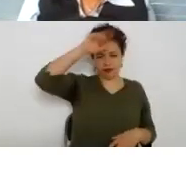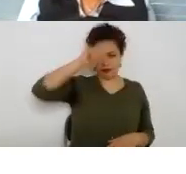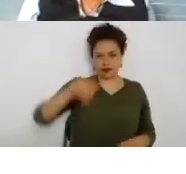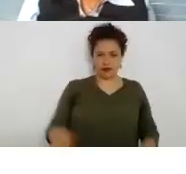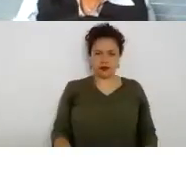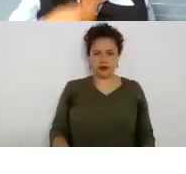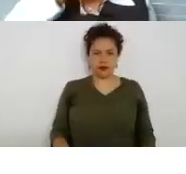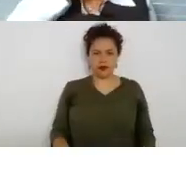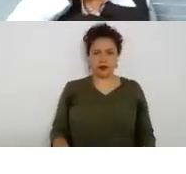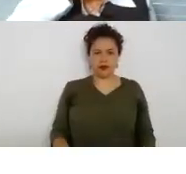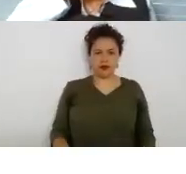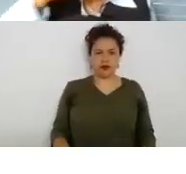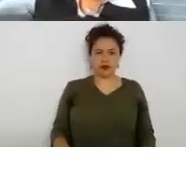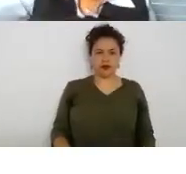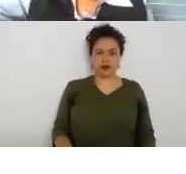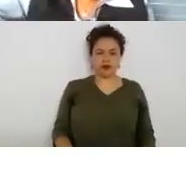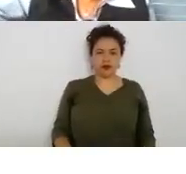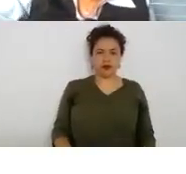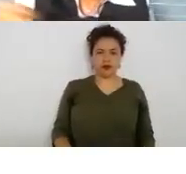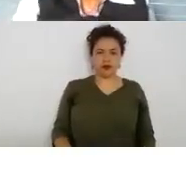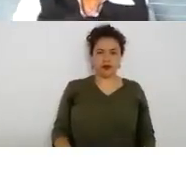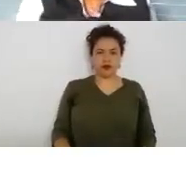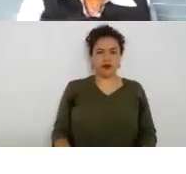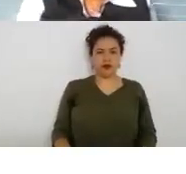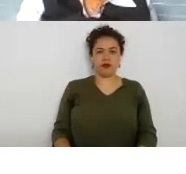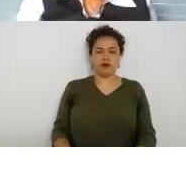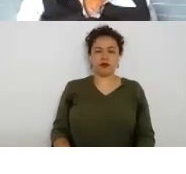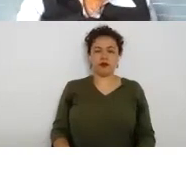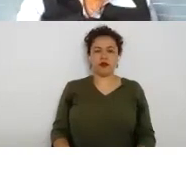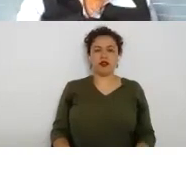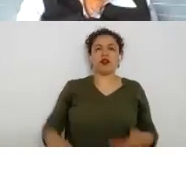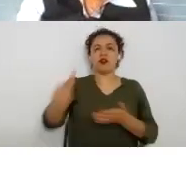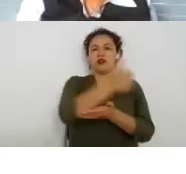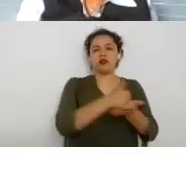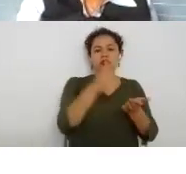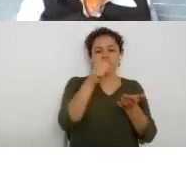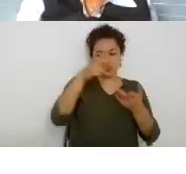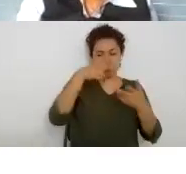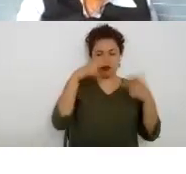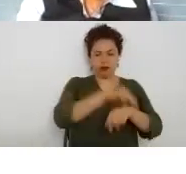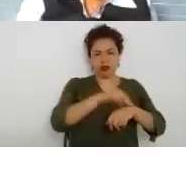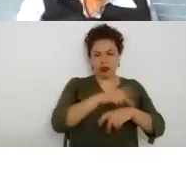Es decir, a lo mejor trasladar al menor a un centro médico, a un hospital donde puedan apoyar.